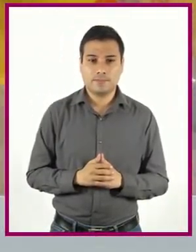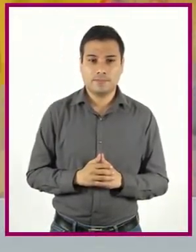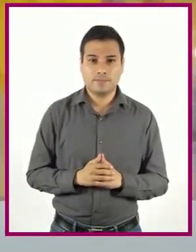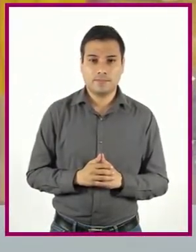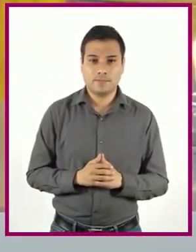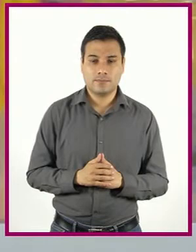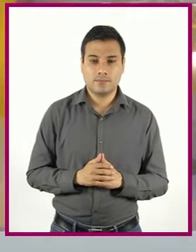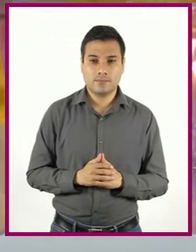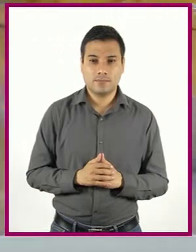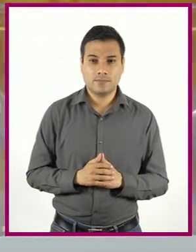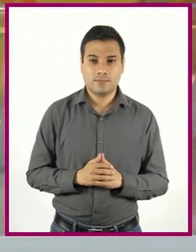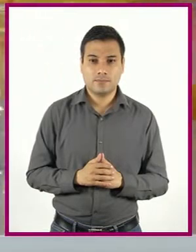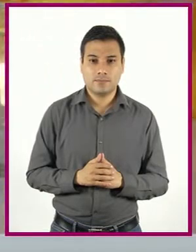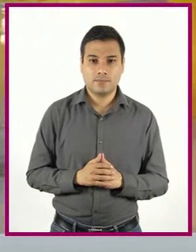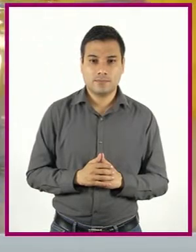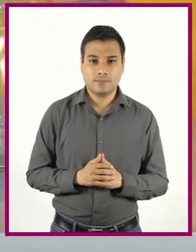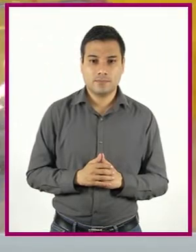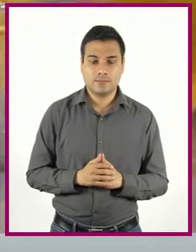Bueno, me la paso yo solo.